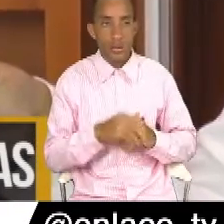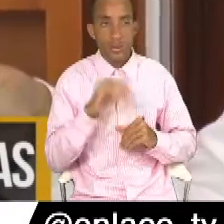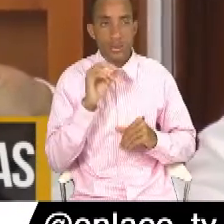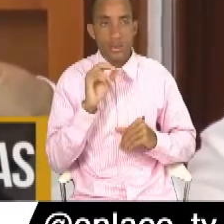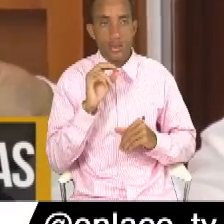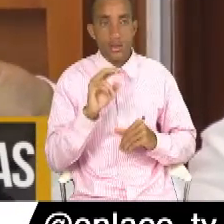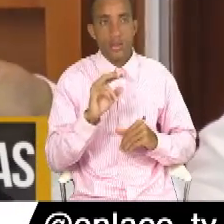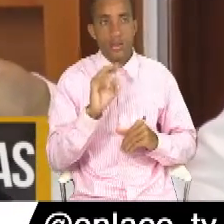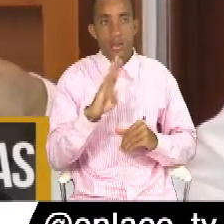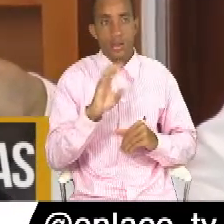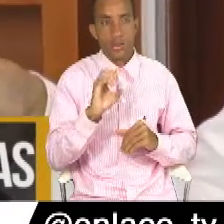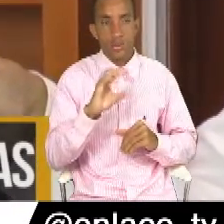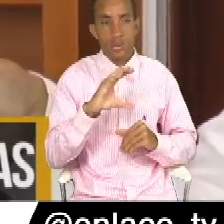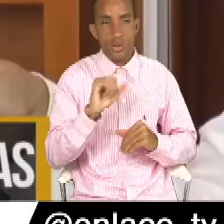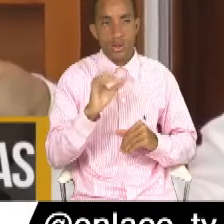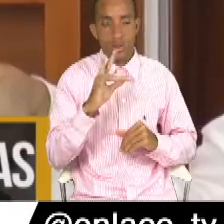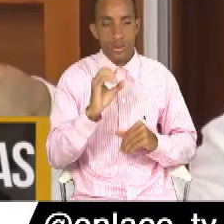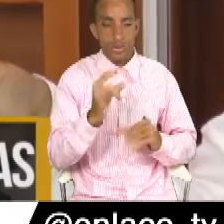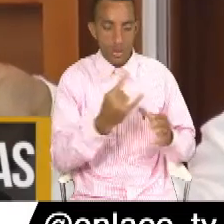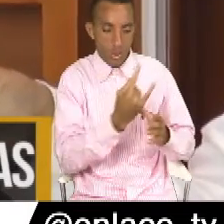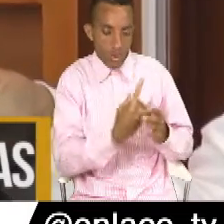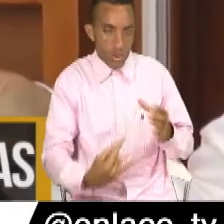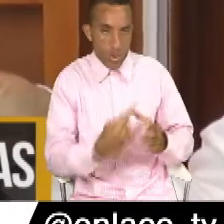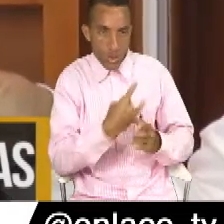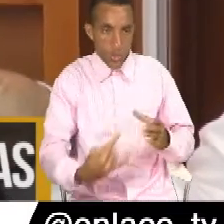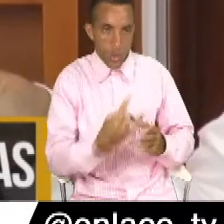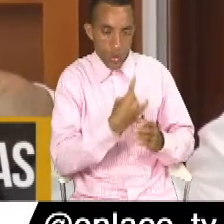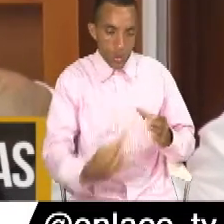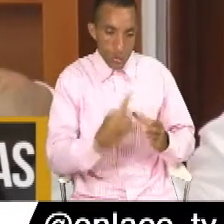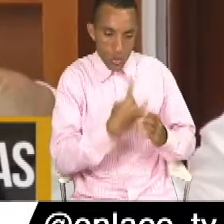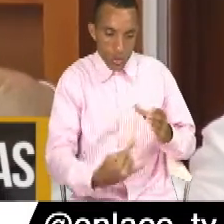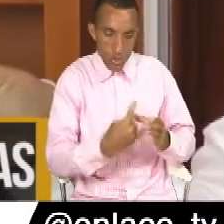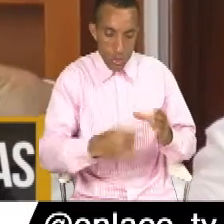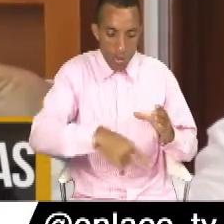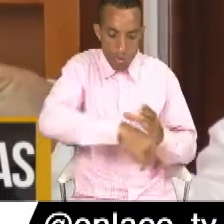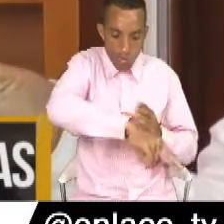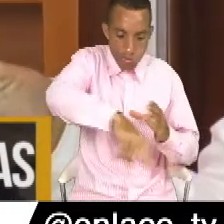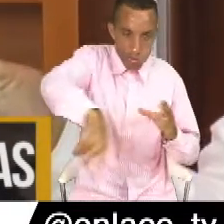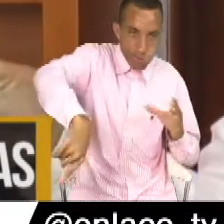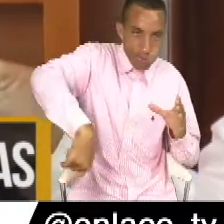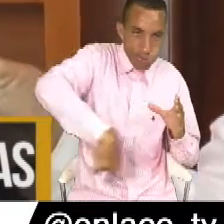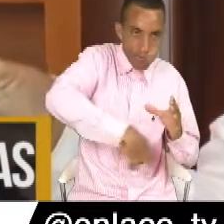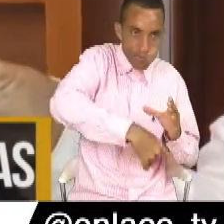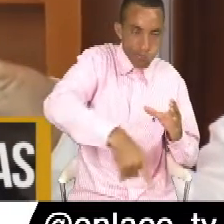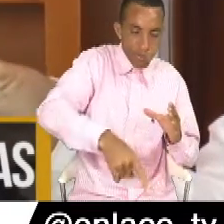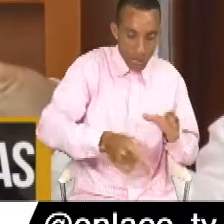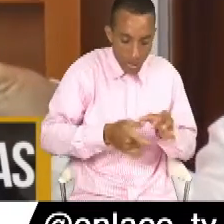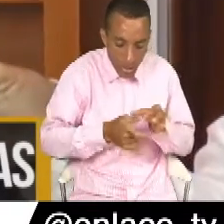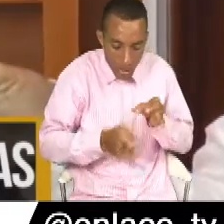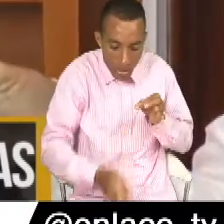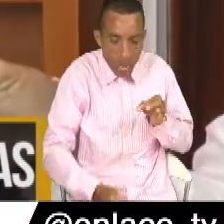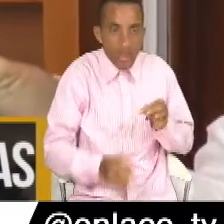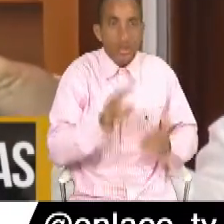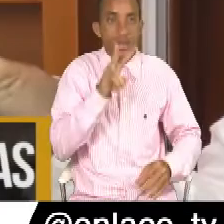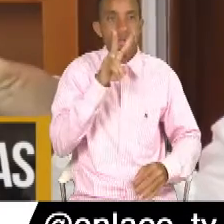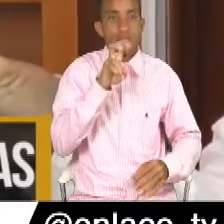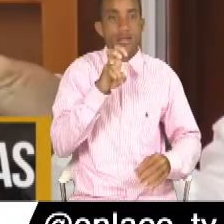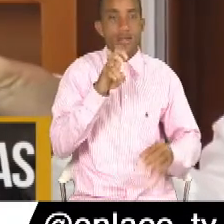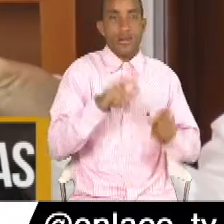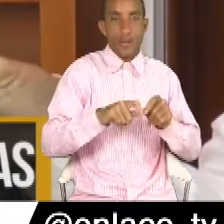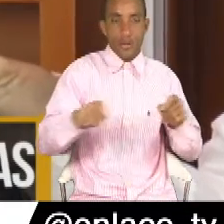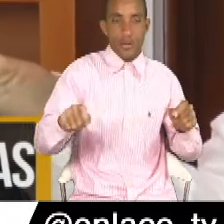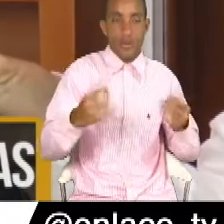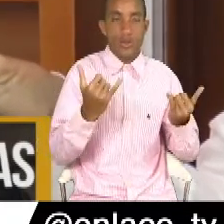succión vertical, de profunda, tiene aproximadamente 7 metros, Hoy tenemos un nivel de